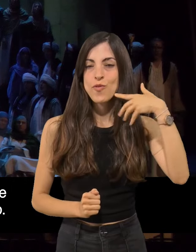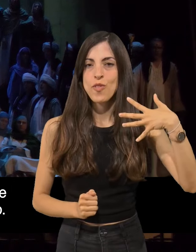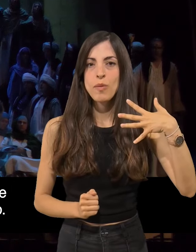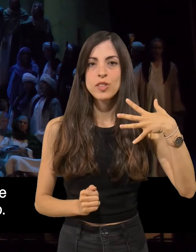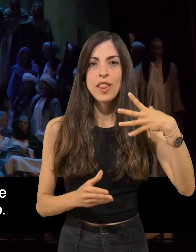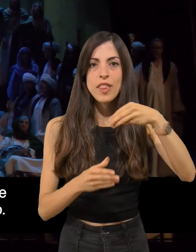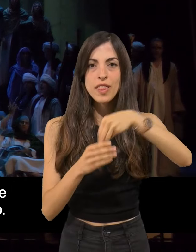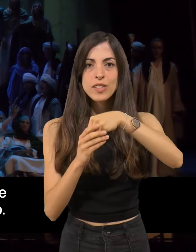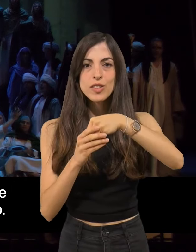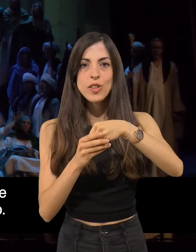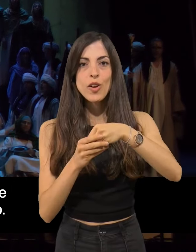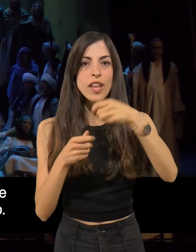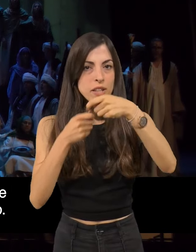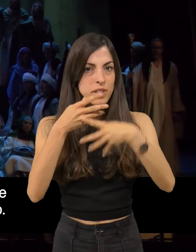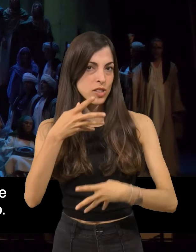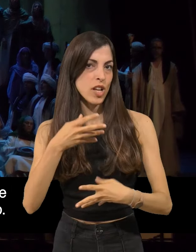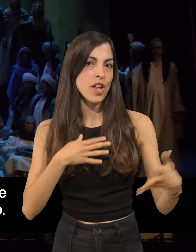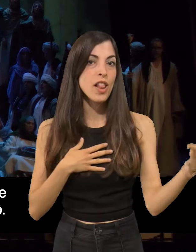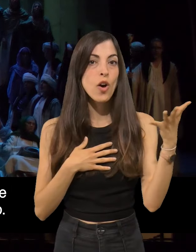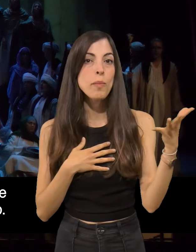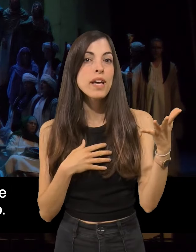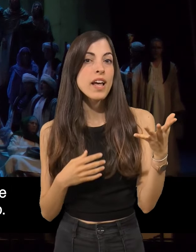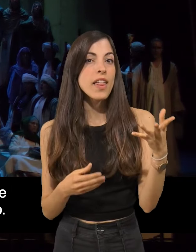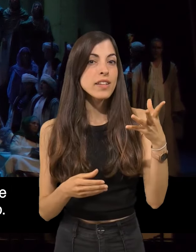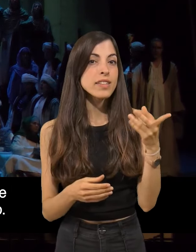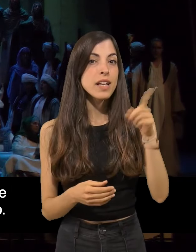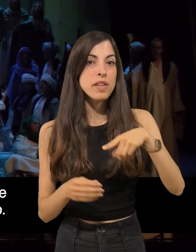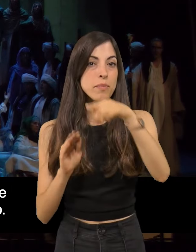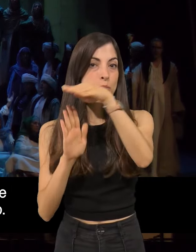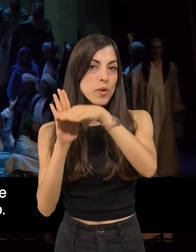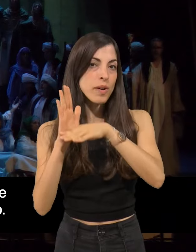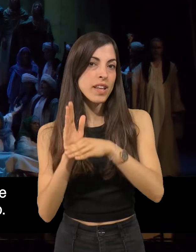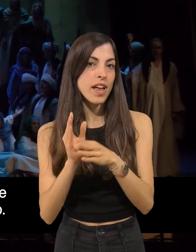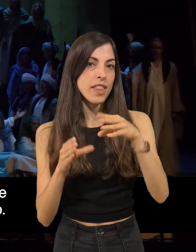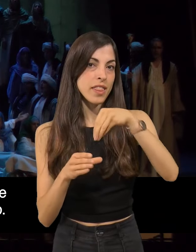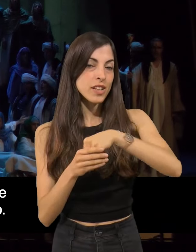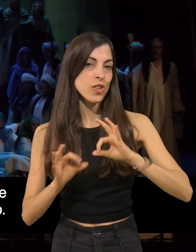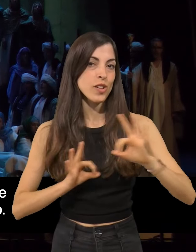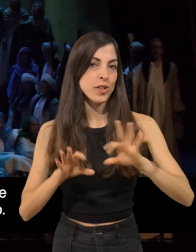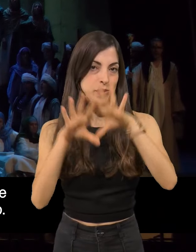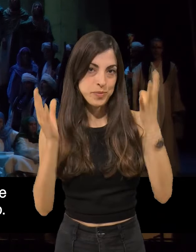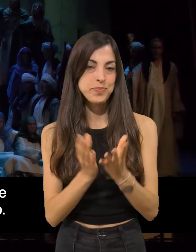más populares del repertorio universal de óperas y la más programada en muchos teatros del mundo.